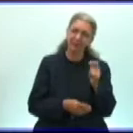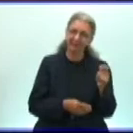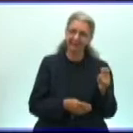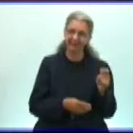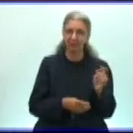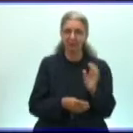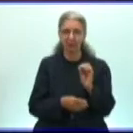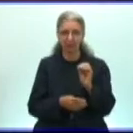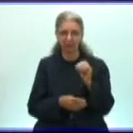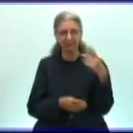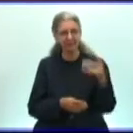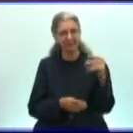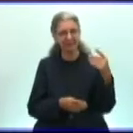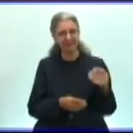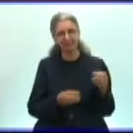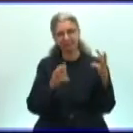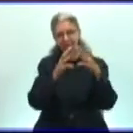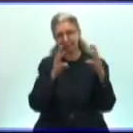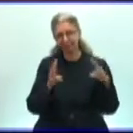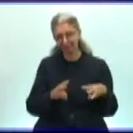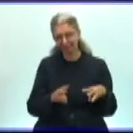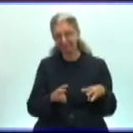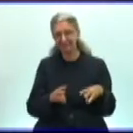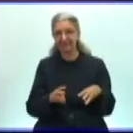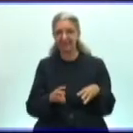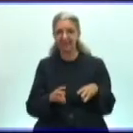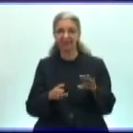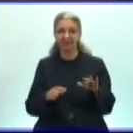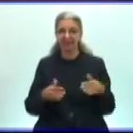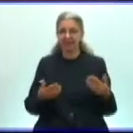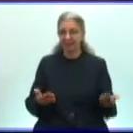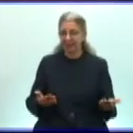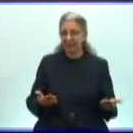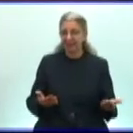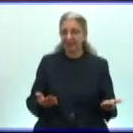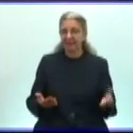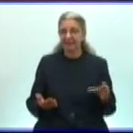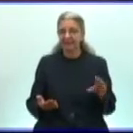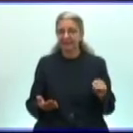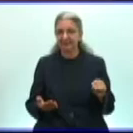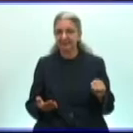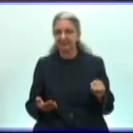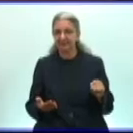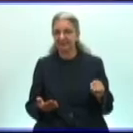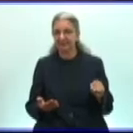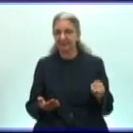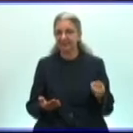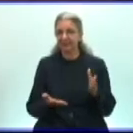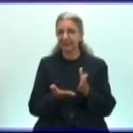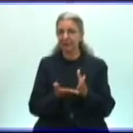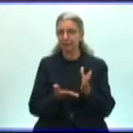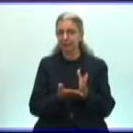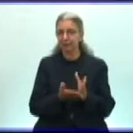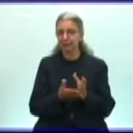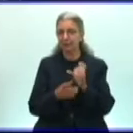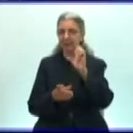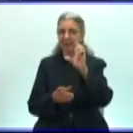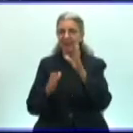el repasador virtual. Por lo que continuamos con el estudio del capítulo número